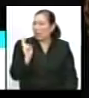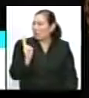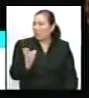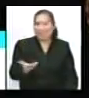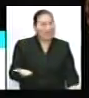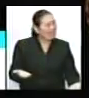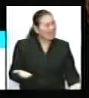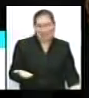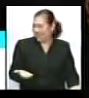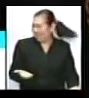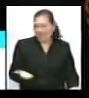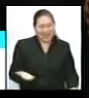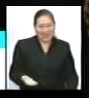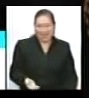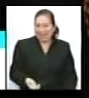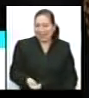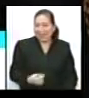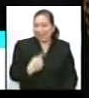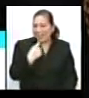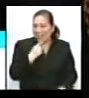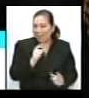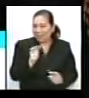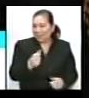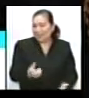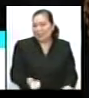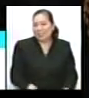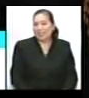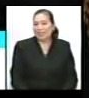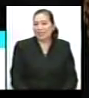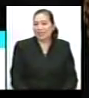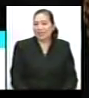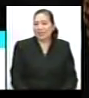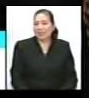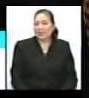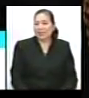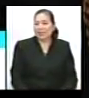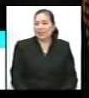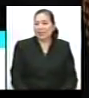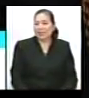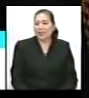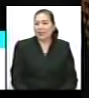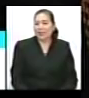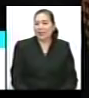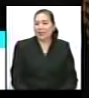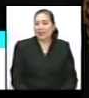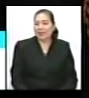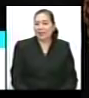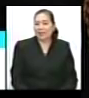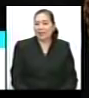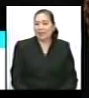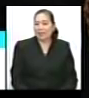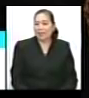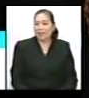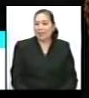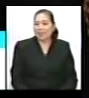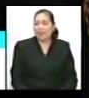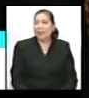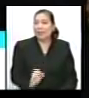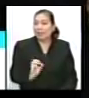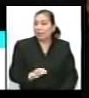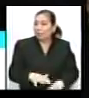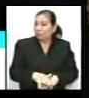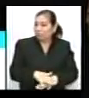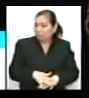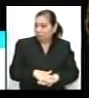de la mencionada congresista. Entonces, yo creo, presidenta, que si el